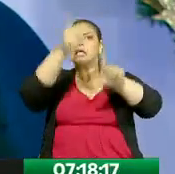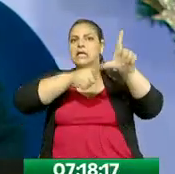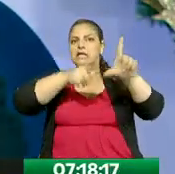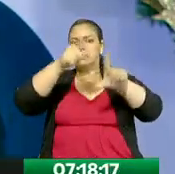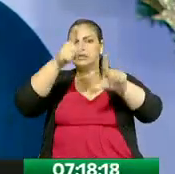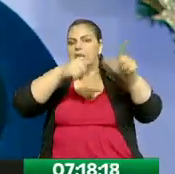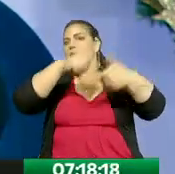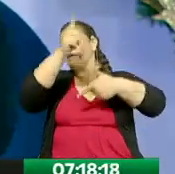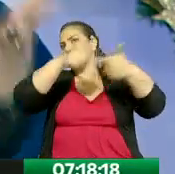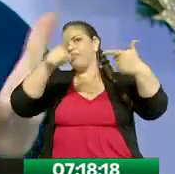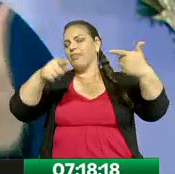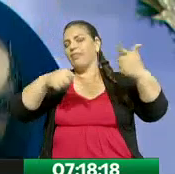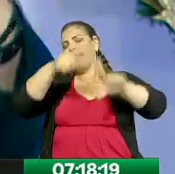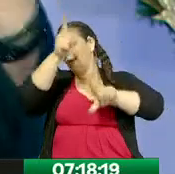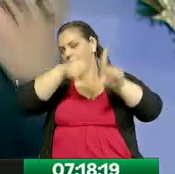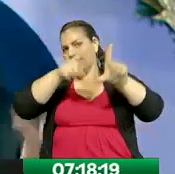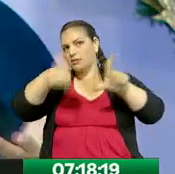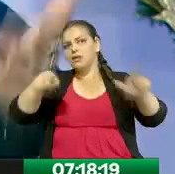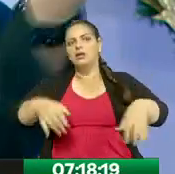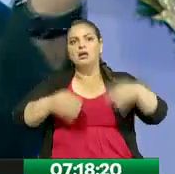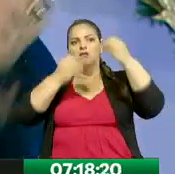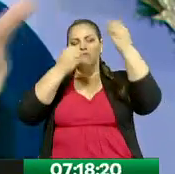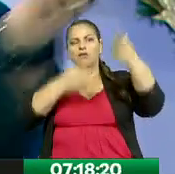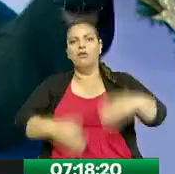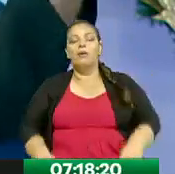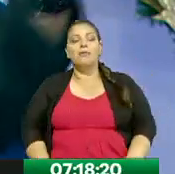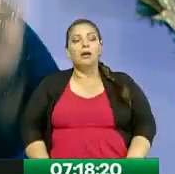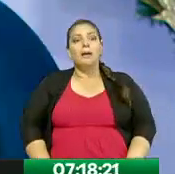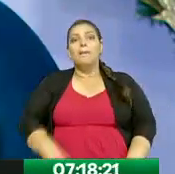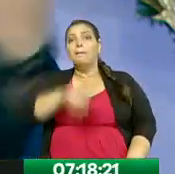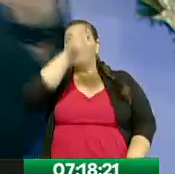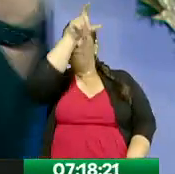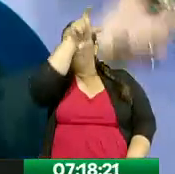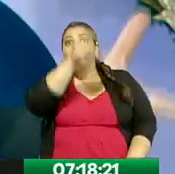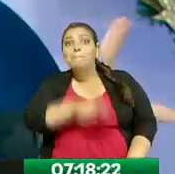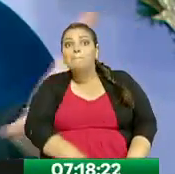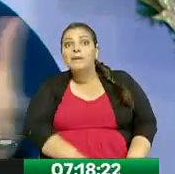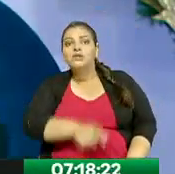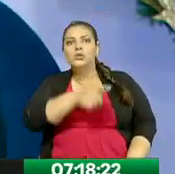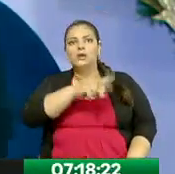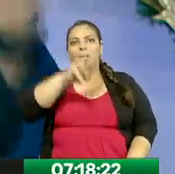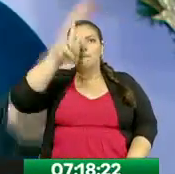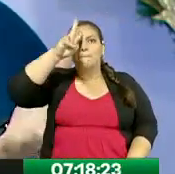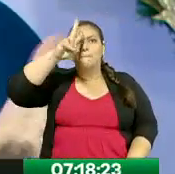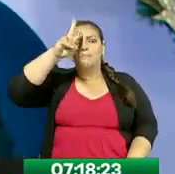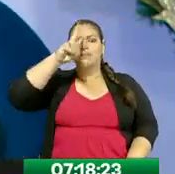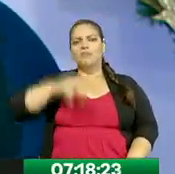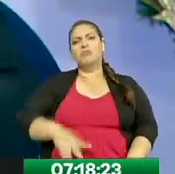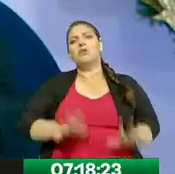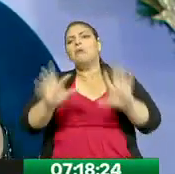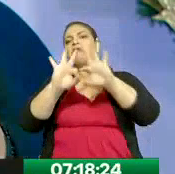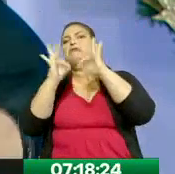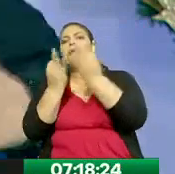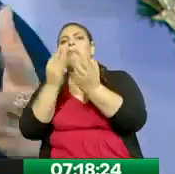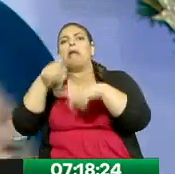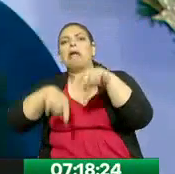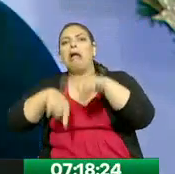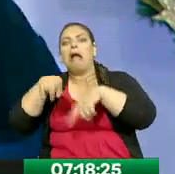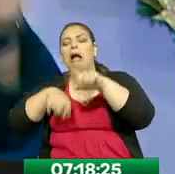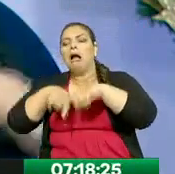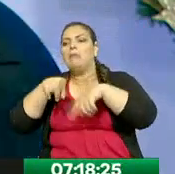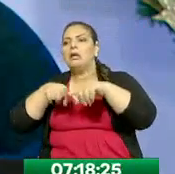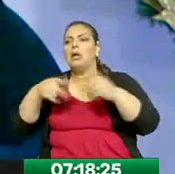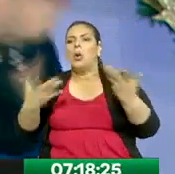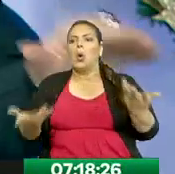Es el alguien simpático, carismático. Ahora lo vemos con las actrices argentinas. Este hombre lo veía ayer, simpático, agradable,